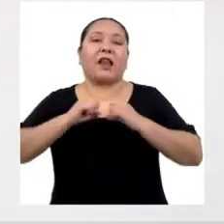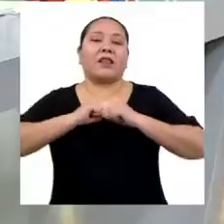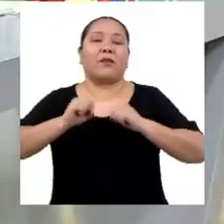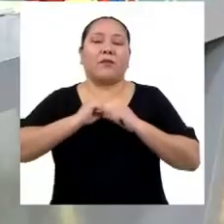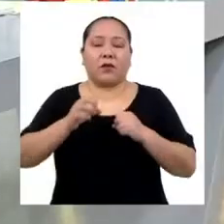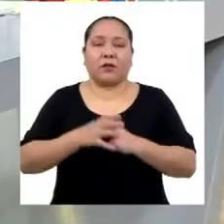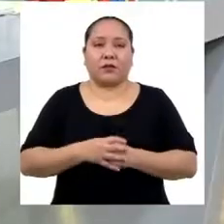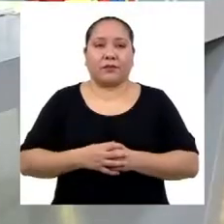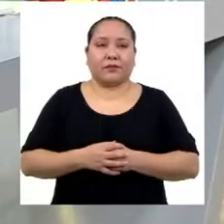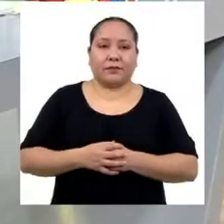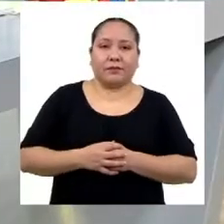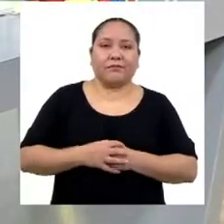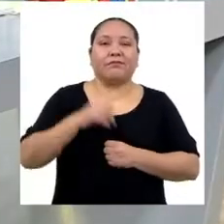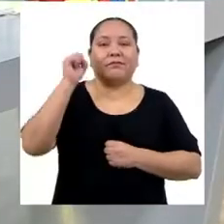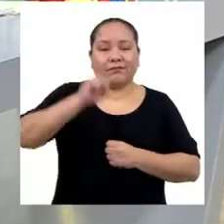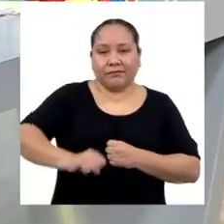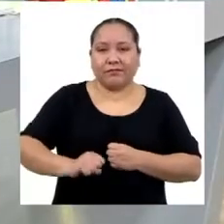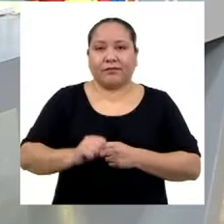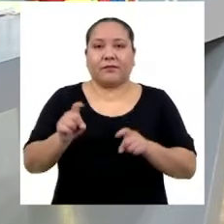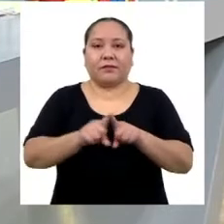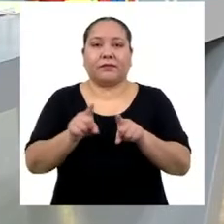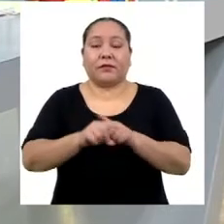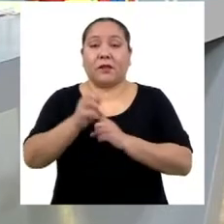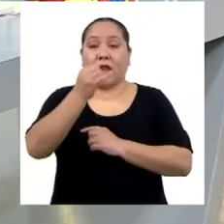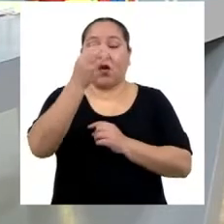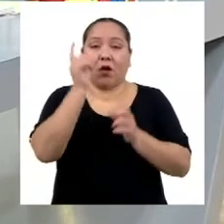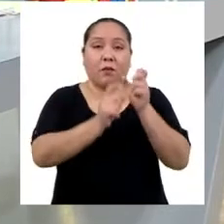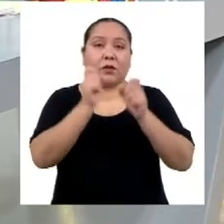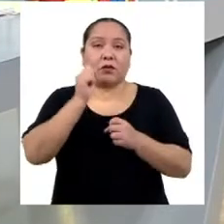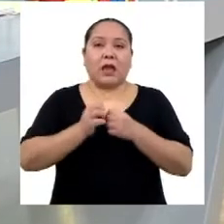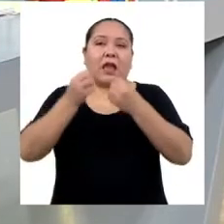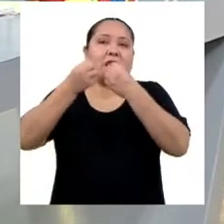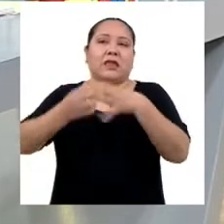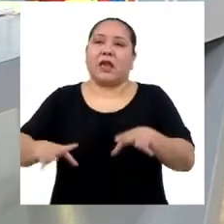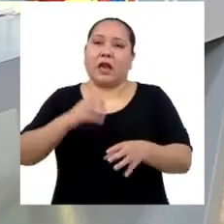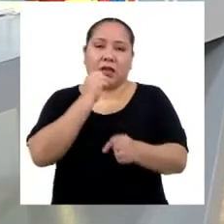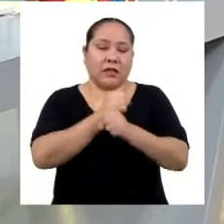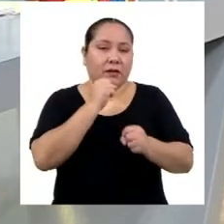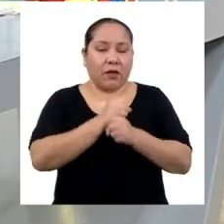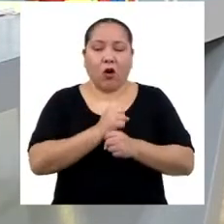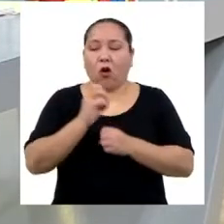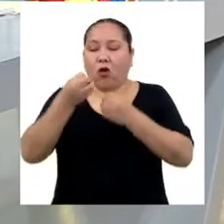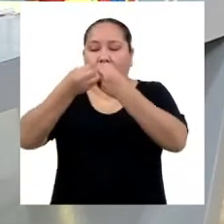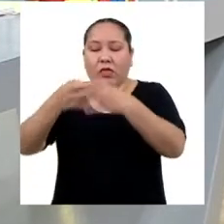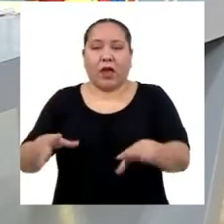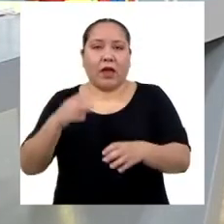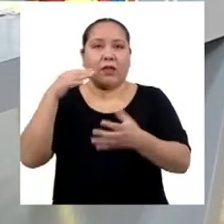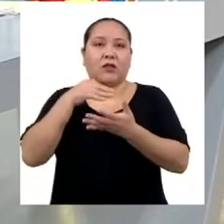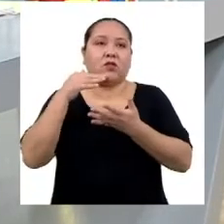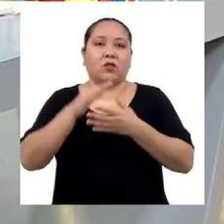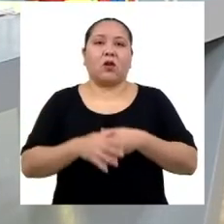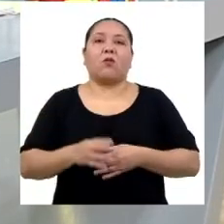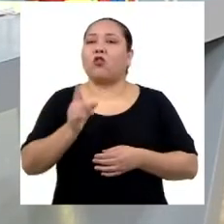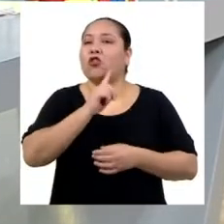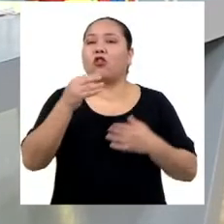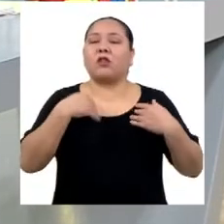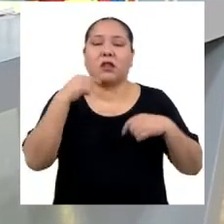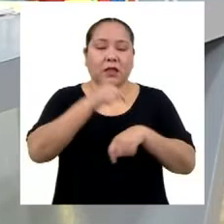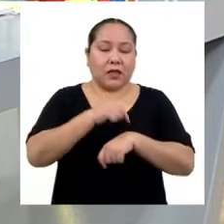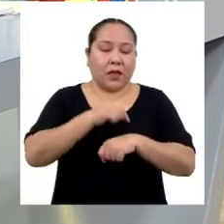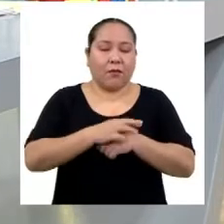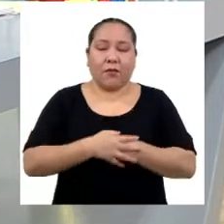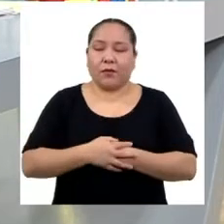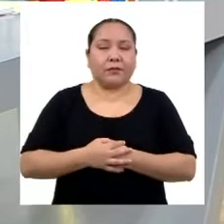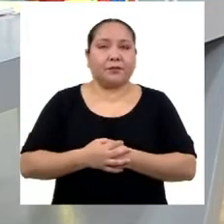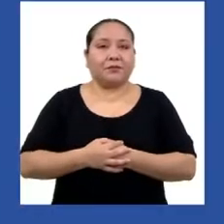deporte. ¡Claro! Y también hay aquellas personas que dejan de trabajar o estudiar por falta de tiempo.